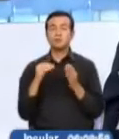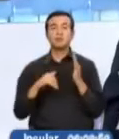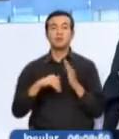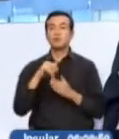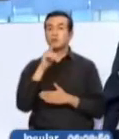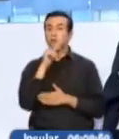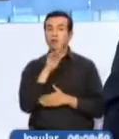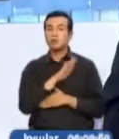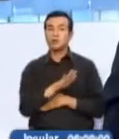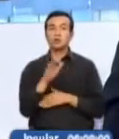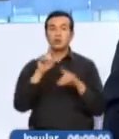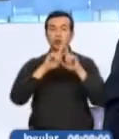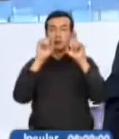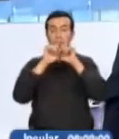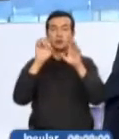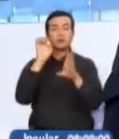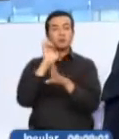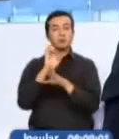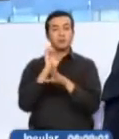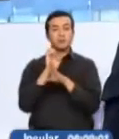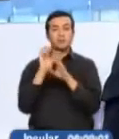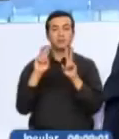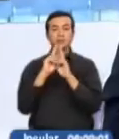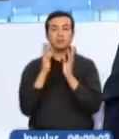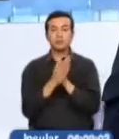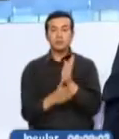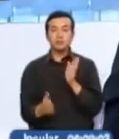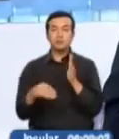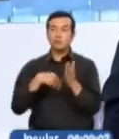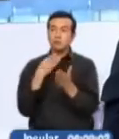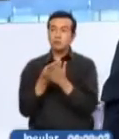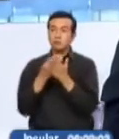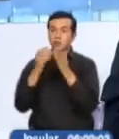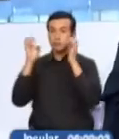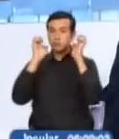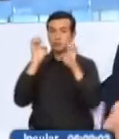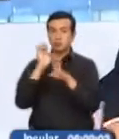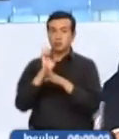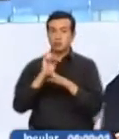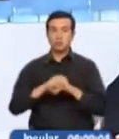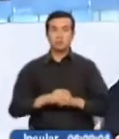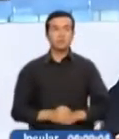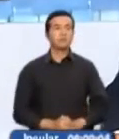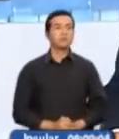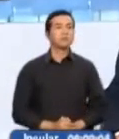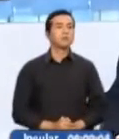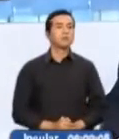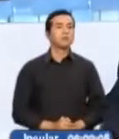corresponden a empresas ecuatorianas en el marco de esta de esta compra estratégica para el país